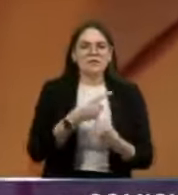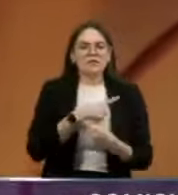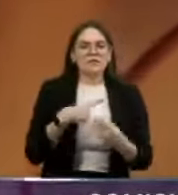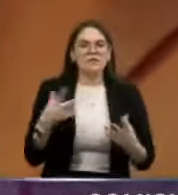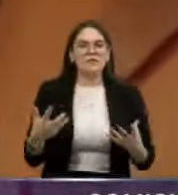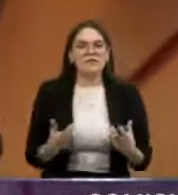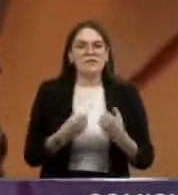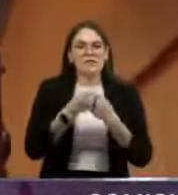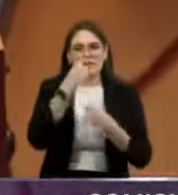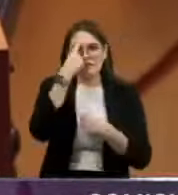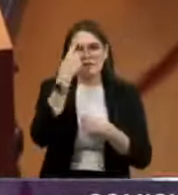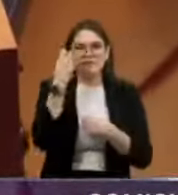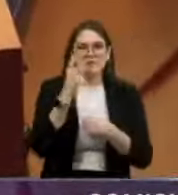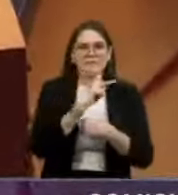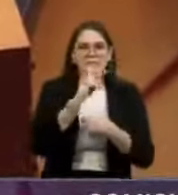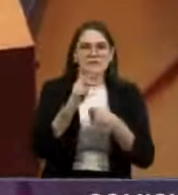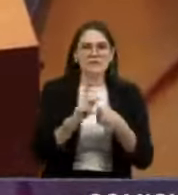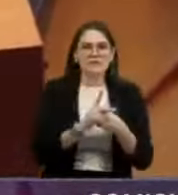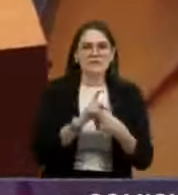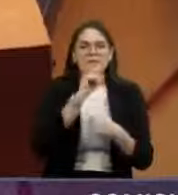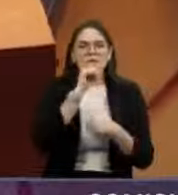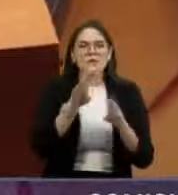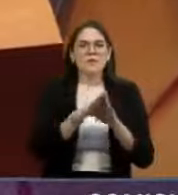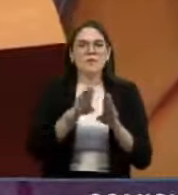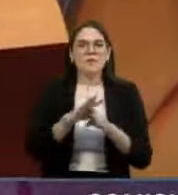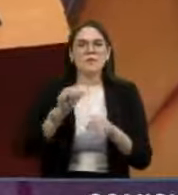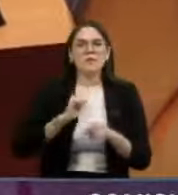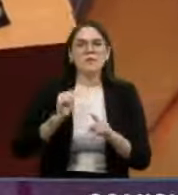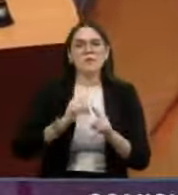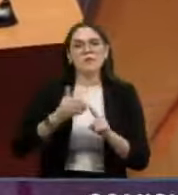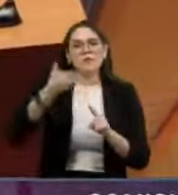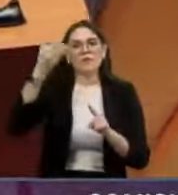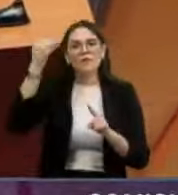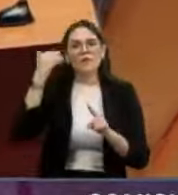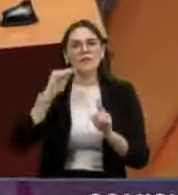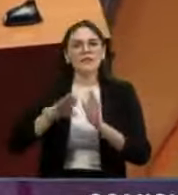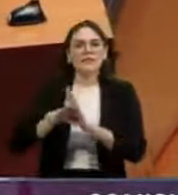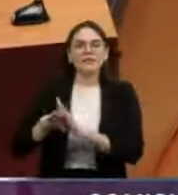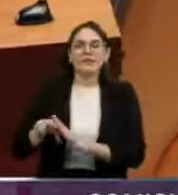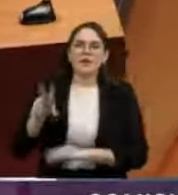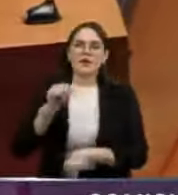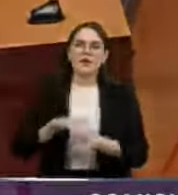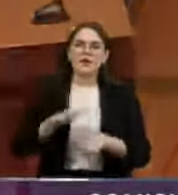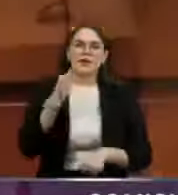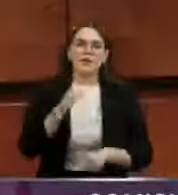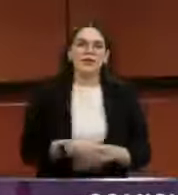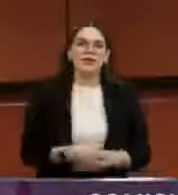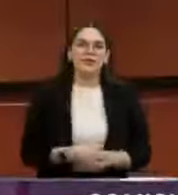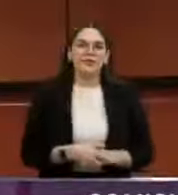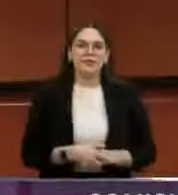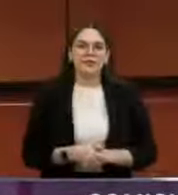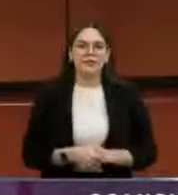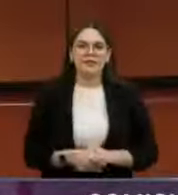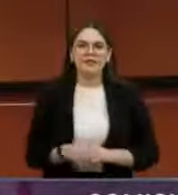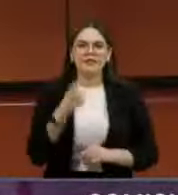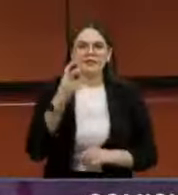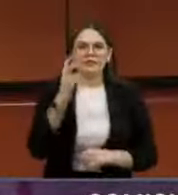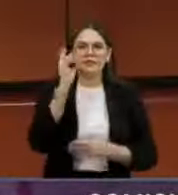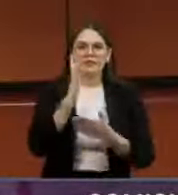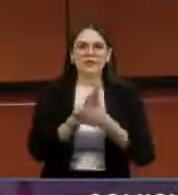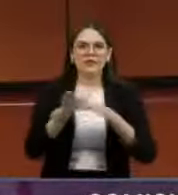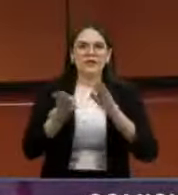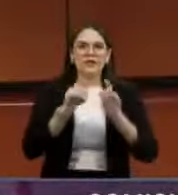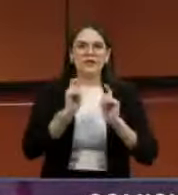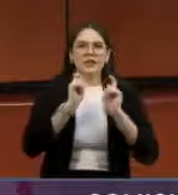nación y no ser el patio trasero de nadie. La tarea era fácil y única: llevar el mensaje